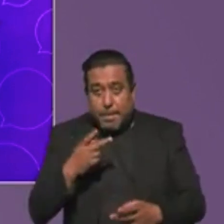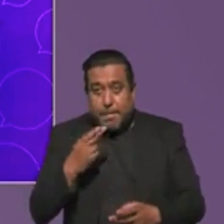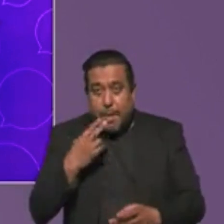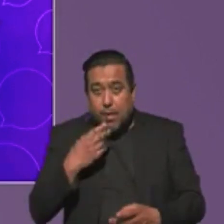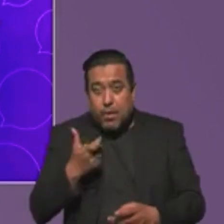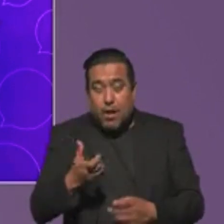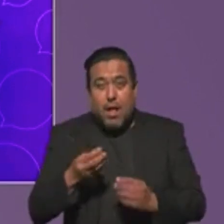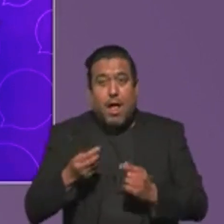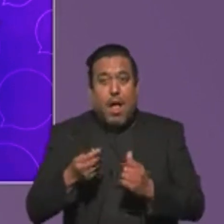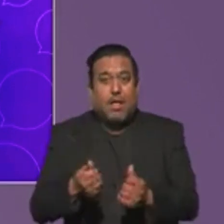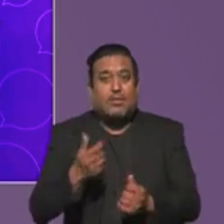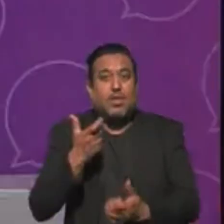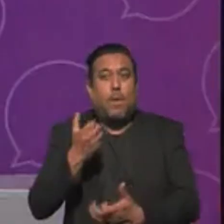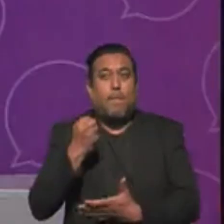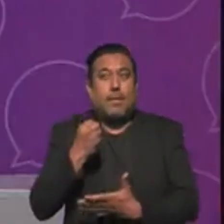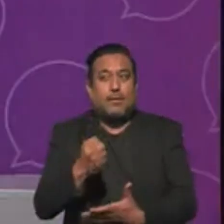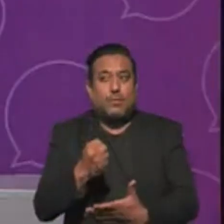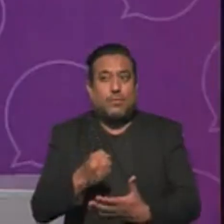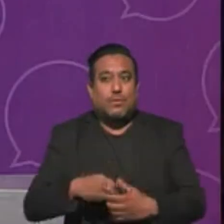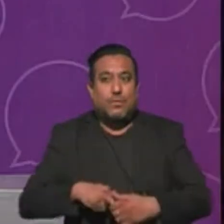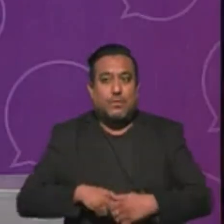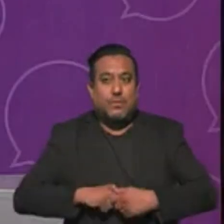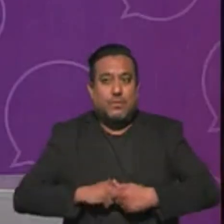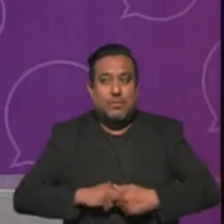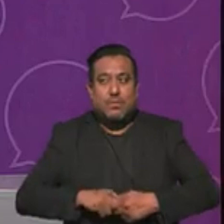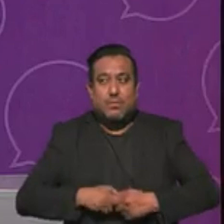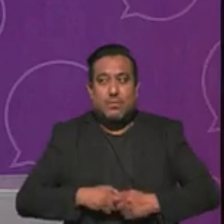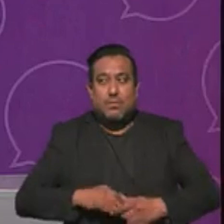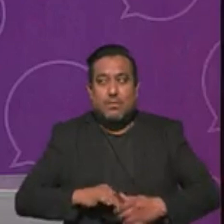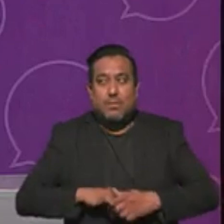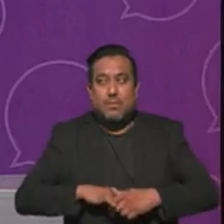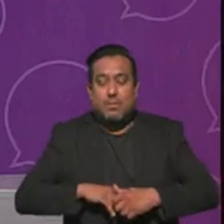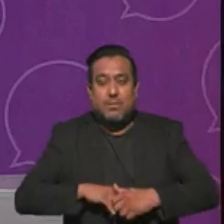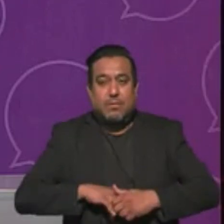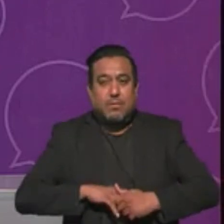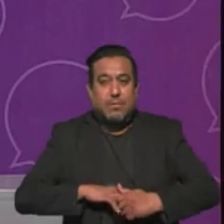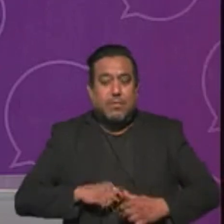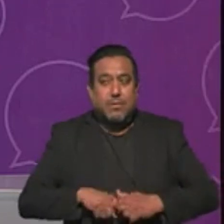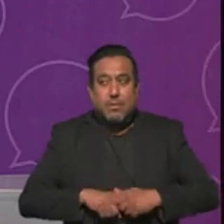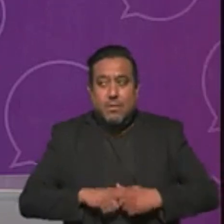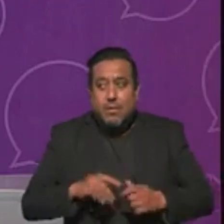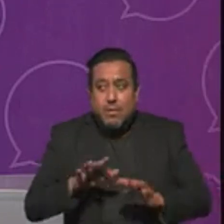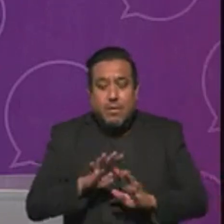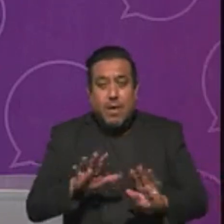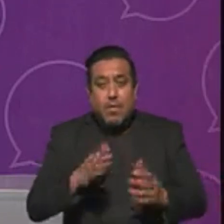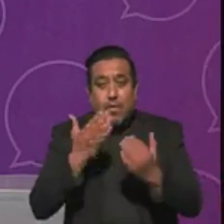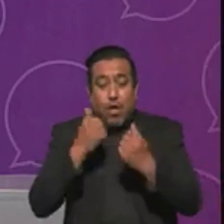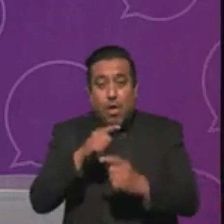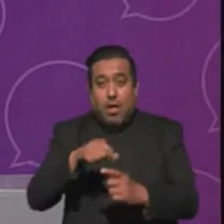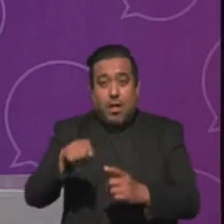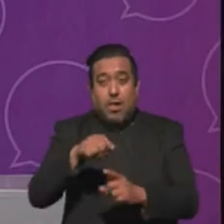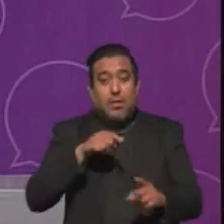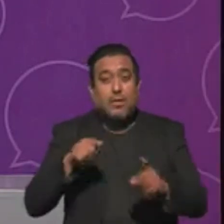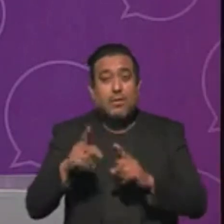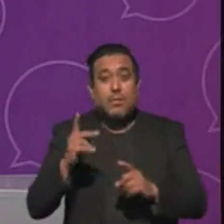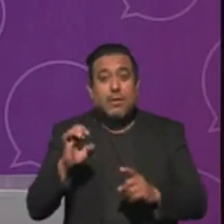gastar el presupuesto designado para ello Gracias candidato en este caso ya no puede hacer uso de su réplica el candidato del partido verde ecologista de